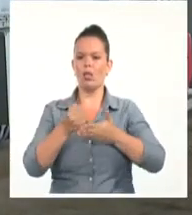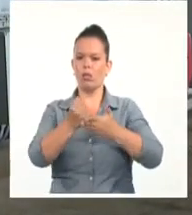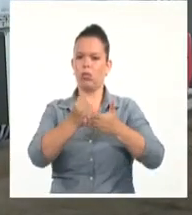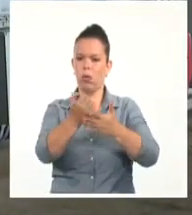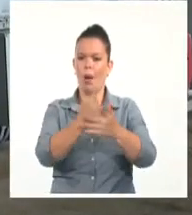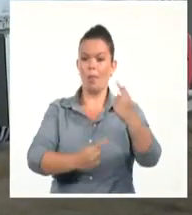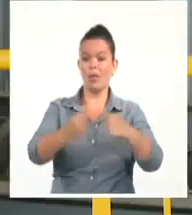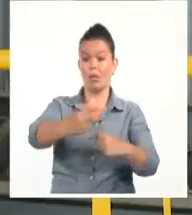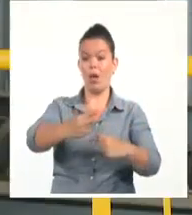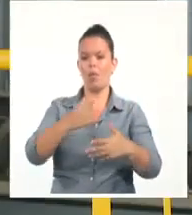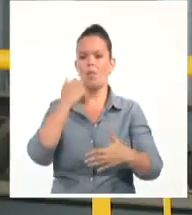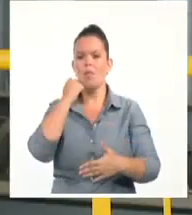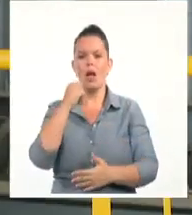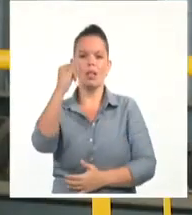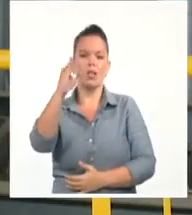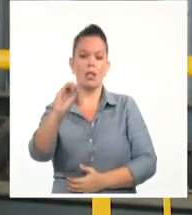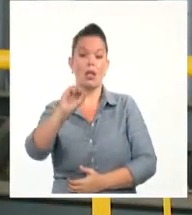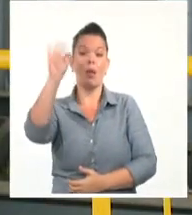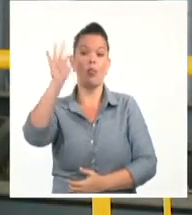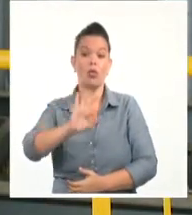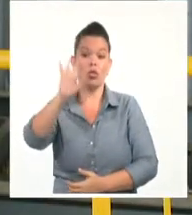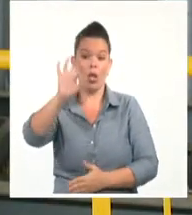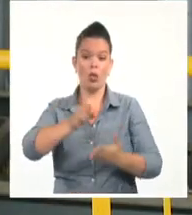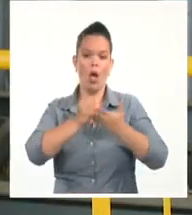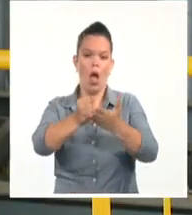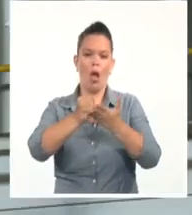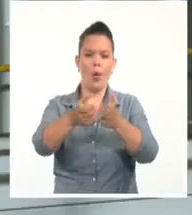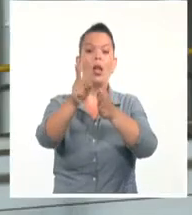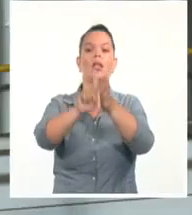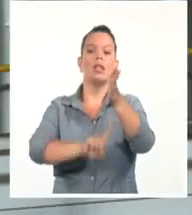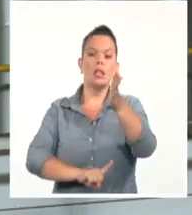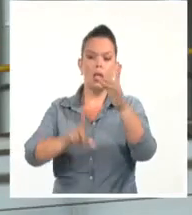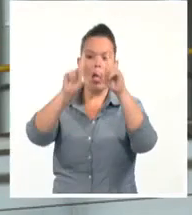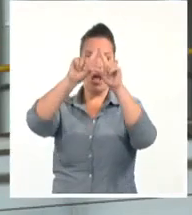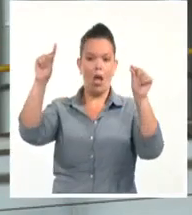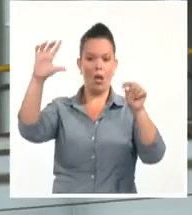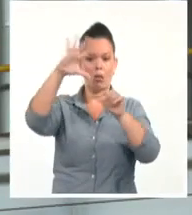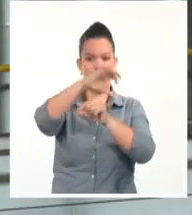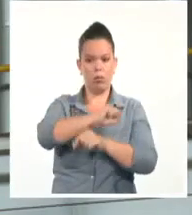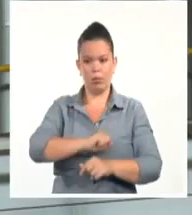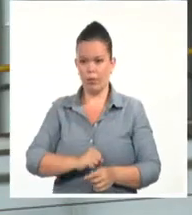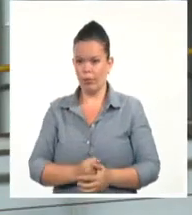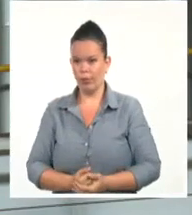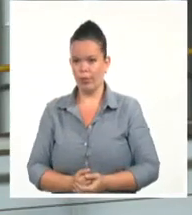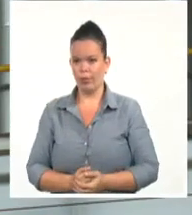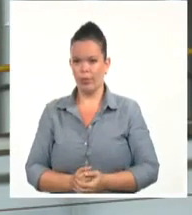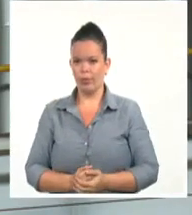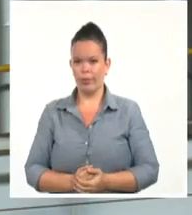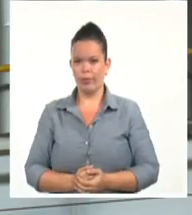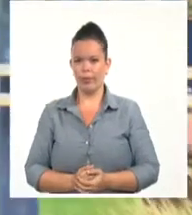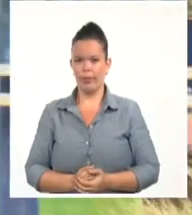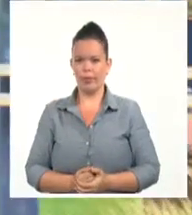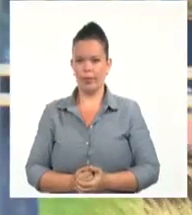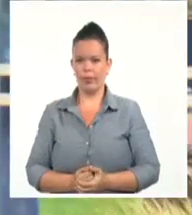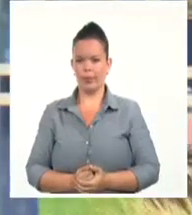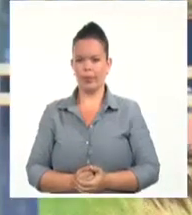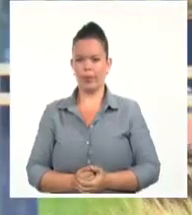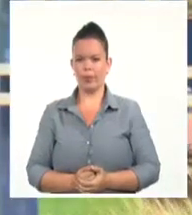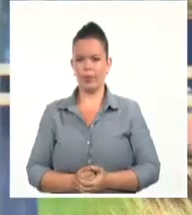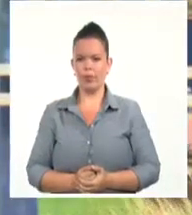del 60% de la electricidad que consume la nación. Con la entrada del